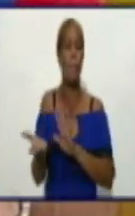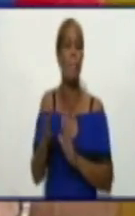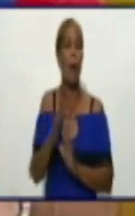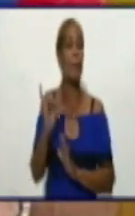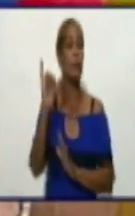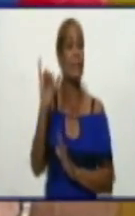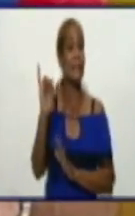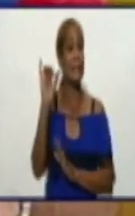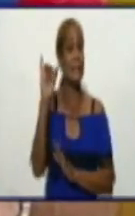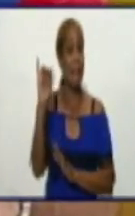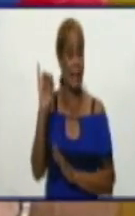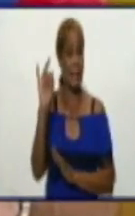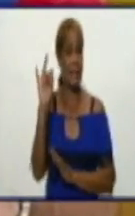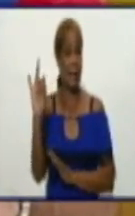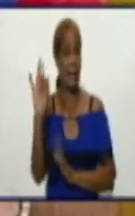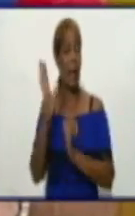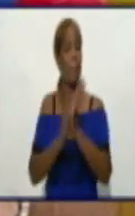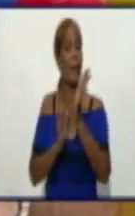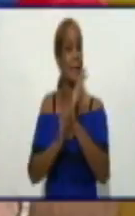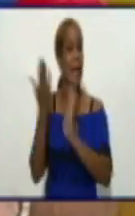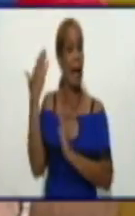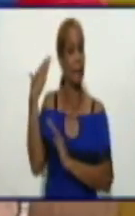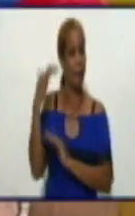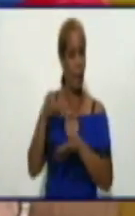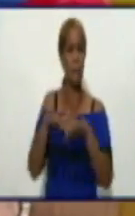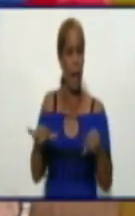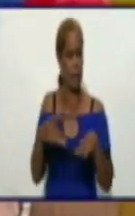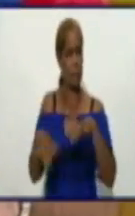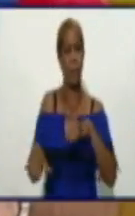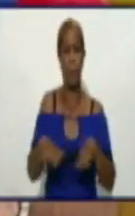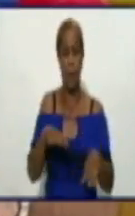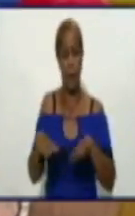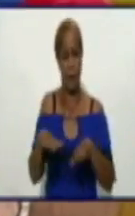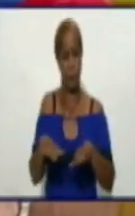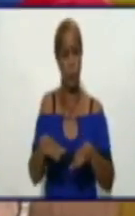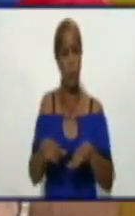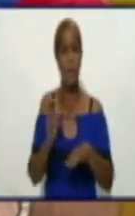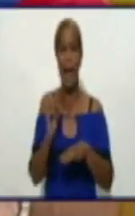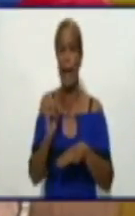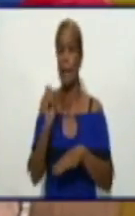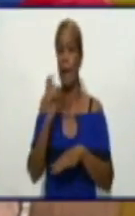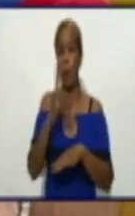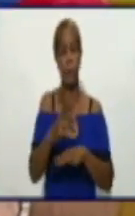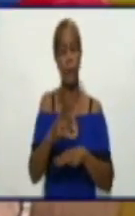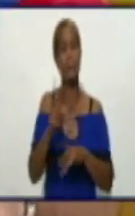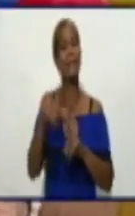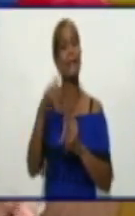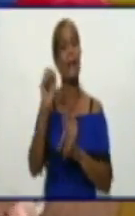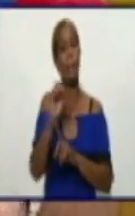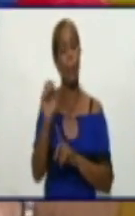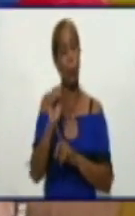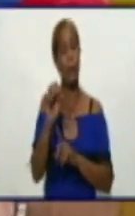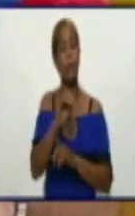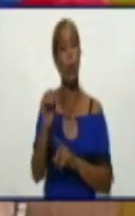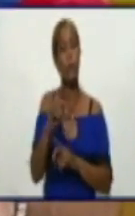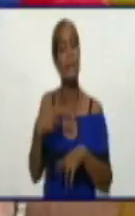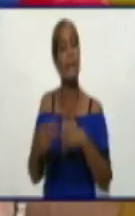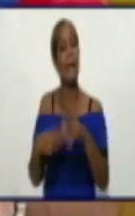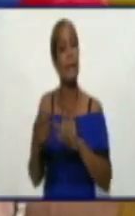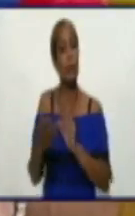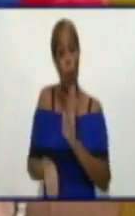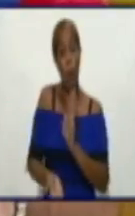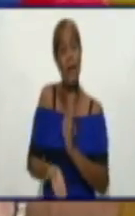atrás, a partir de indicaciones que se dieron por parte del Ministerio de Transporte, donde se hiciera un censo, se hiciera un levantamiento de todos estos vehículos que ya